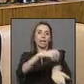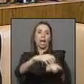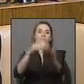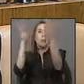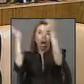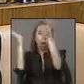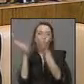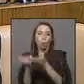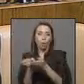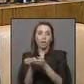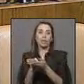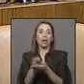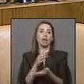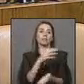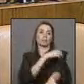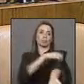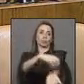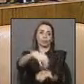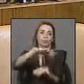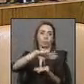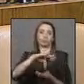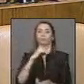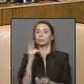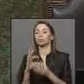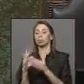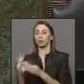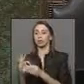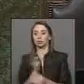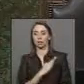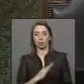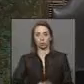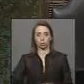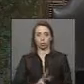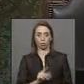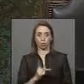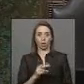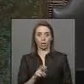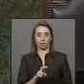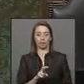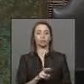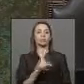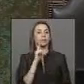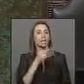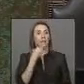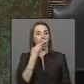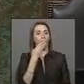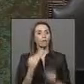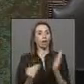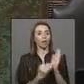nuestro país. He dicho, Presidente. Muchas gracias, Diputado señor Walker. Para hablar a favor, tiene la palabra el Diputado señor Marcos.